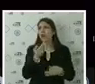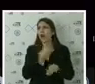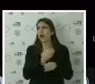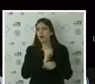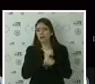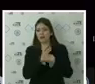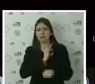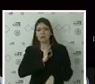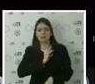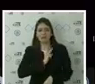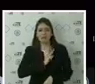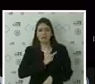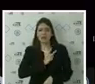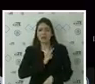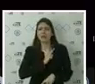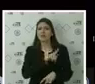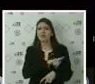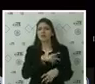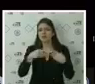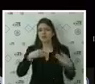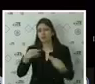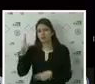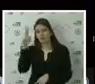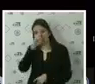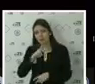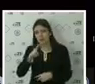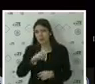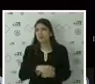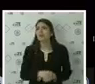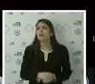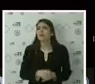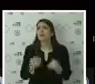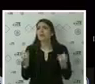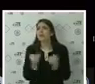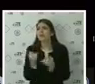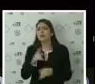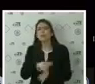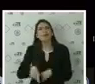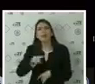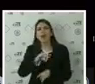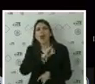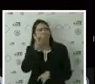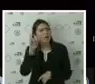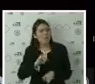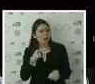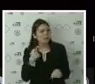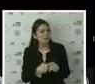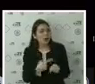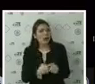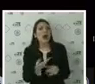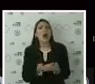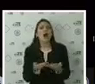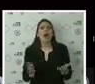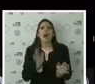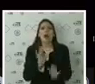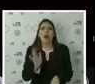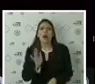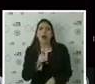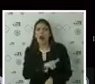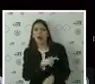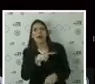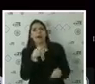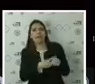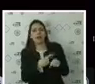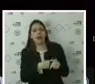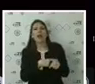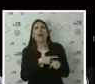bastante. Tanto las que jamás experimentaron la enfermedad como para las que ya lo experimentaron, hoy se puede resaltar